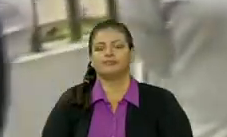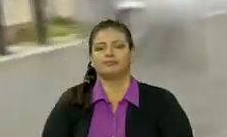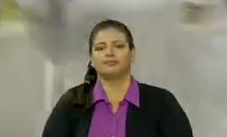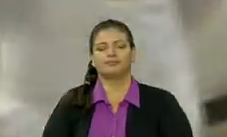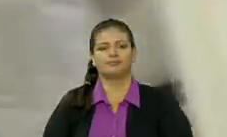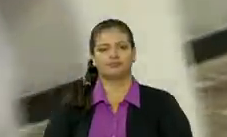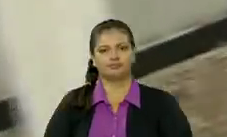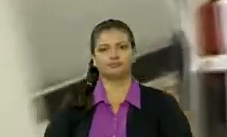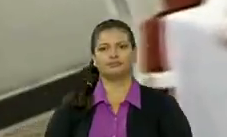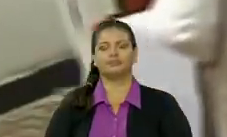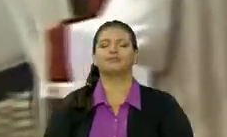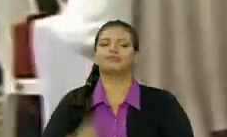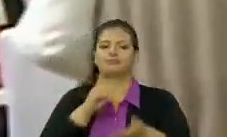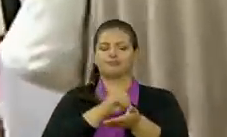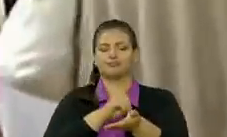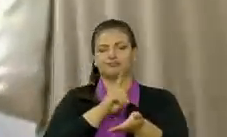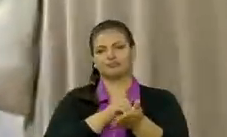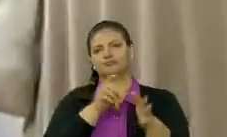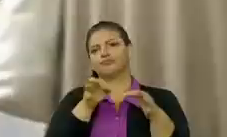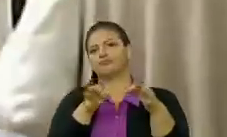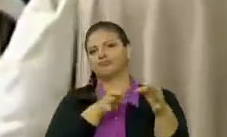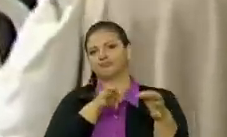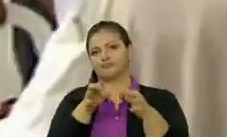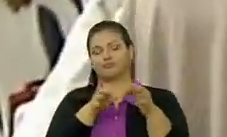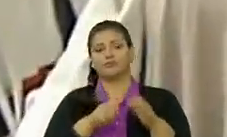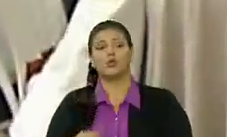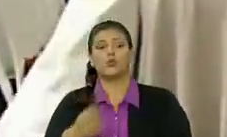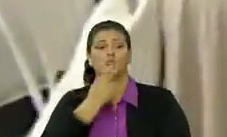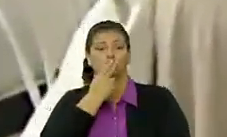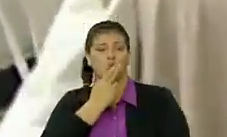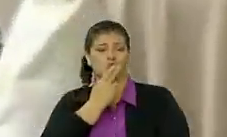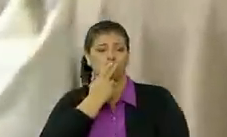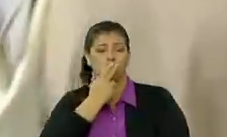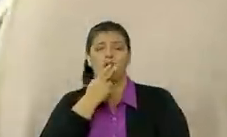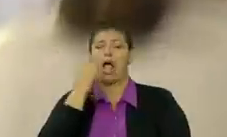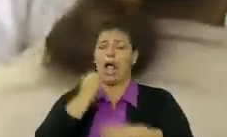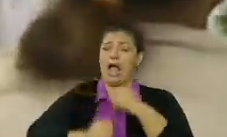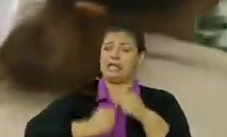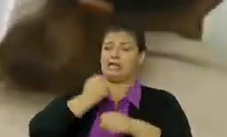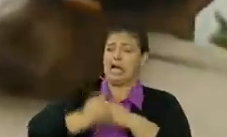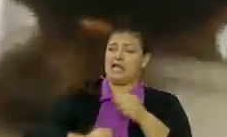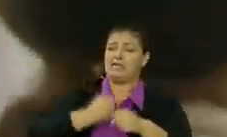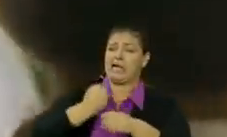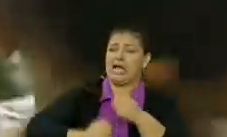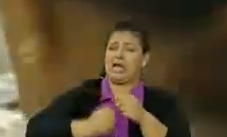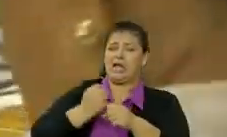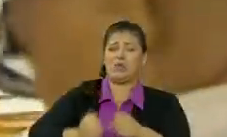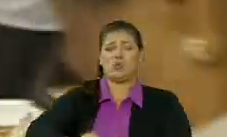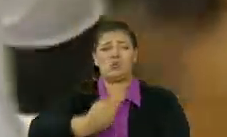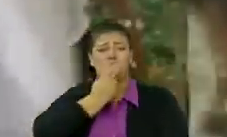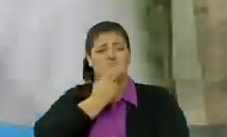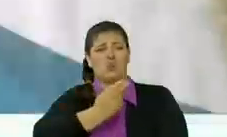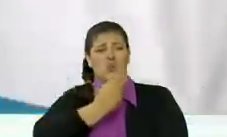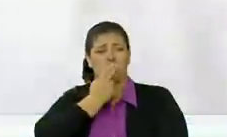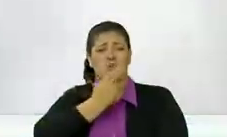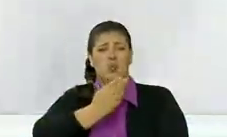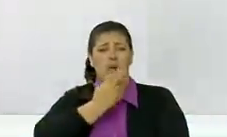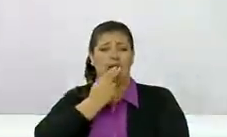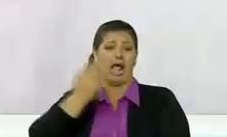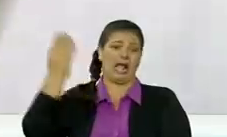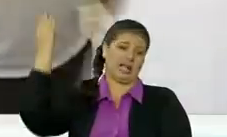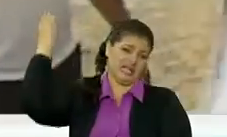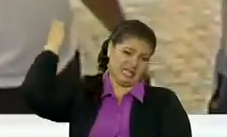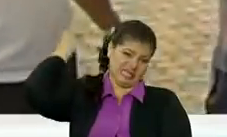de pronto puede desarrollar un cáncer de pulmón. Personas que dicen fumándose una cajetilla de cigarrillos